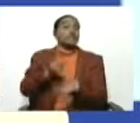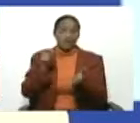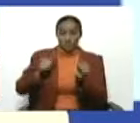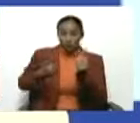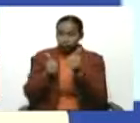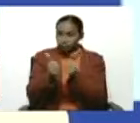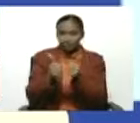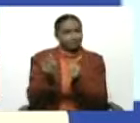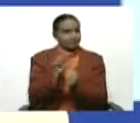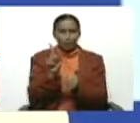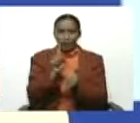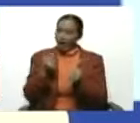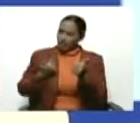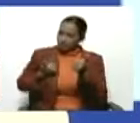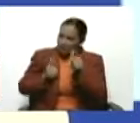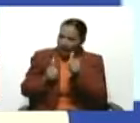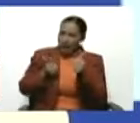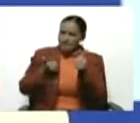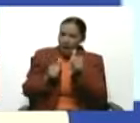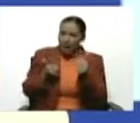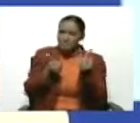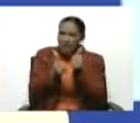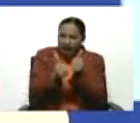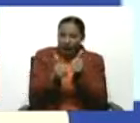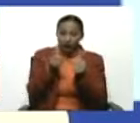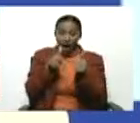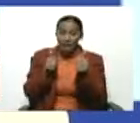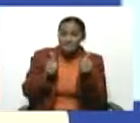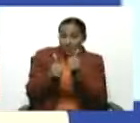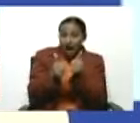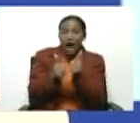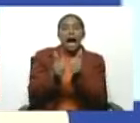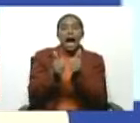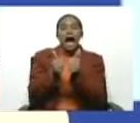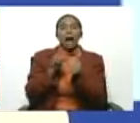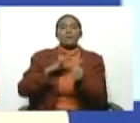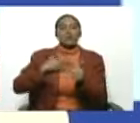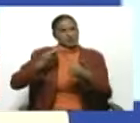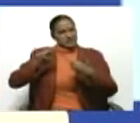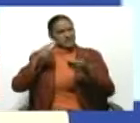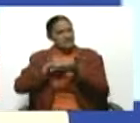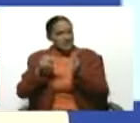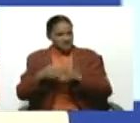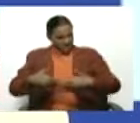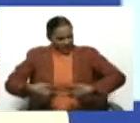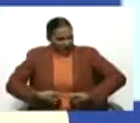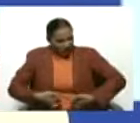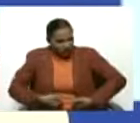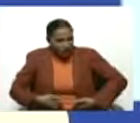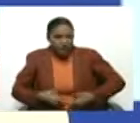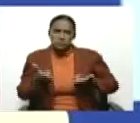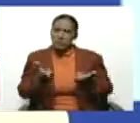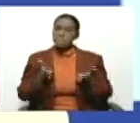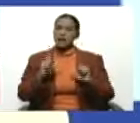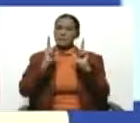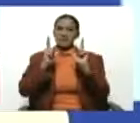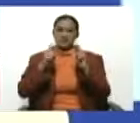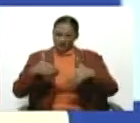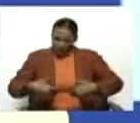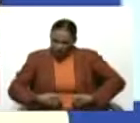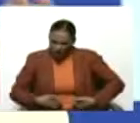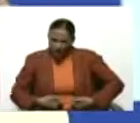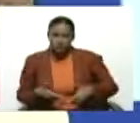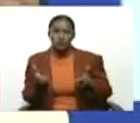da te permite hacer el esfuerzo para lograr esa ventaja te permite utilizar lo